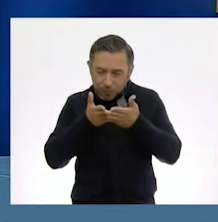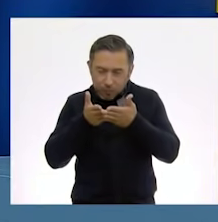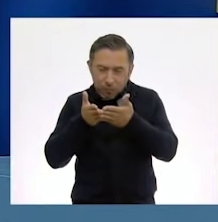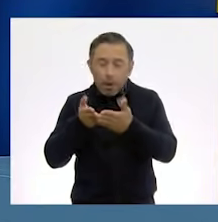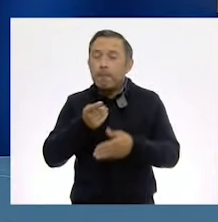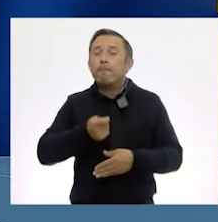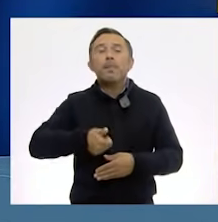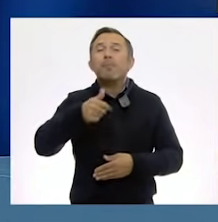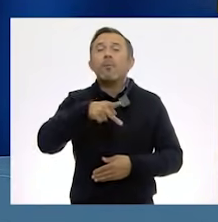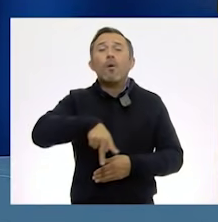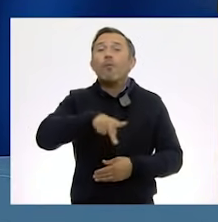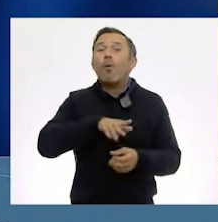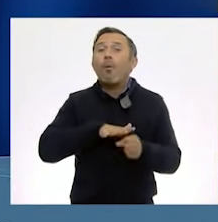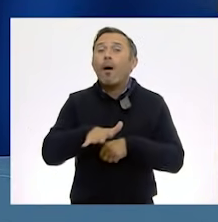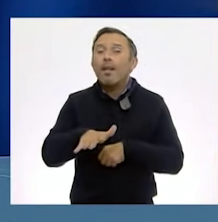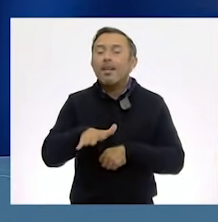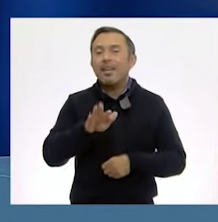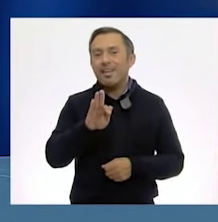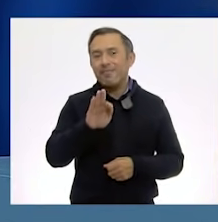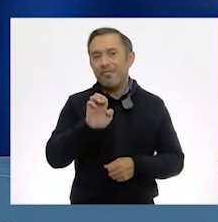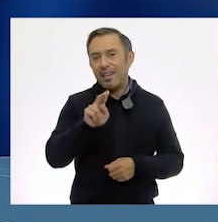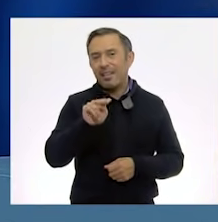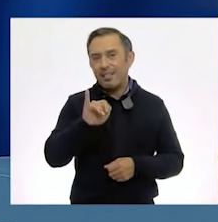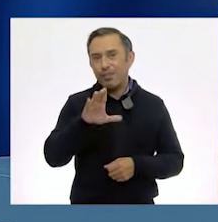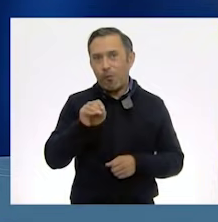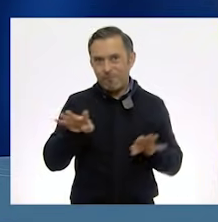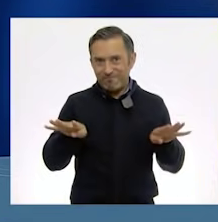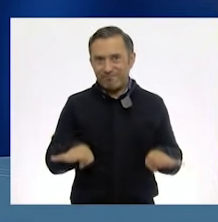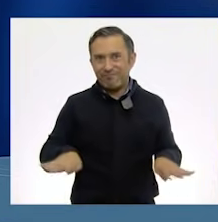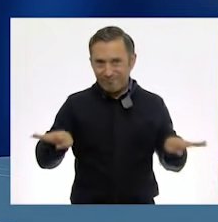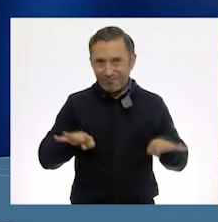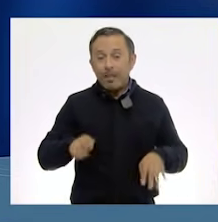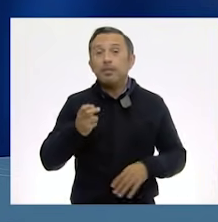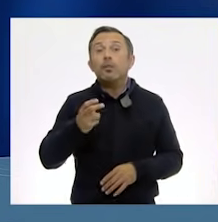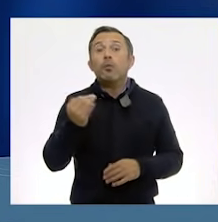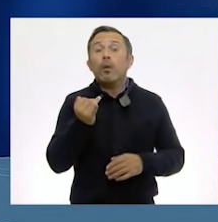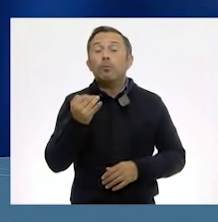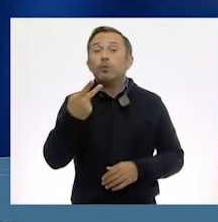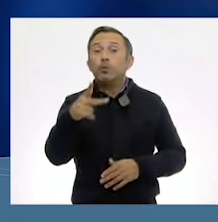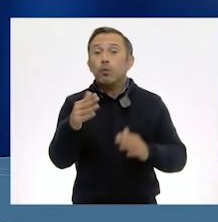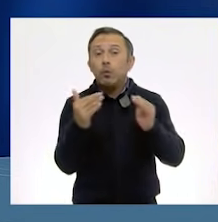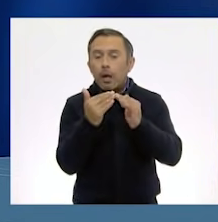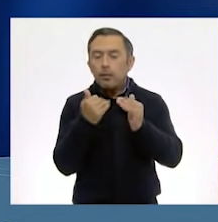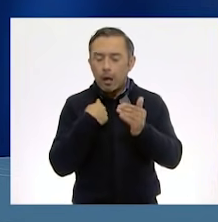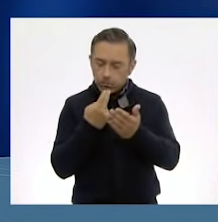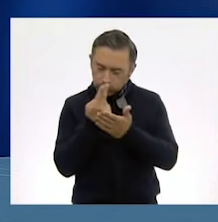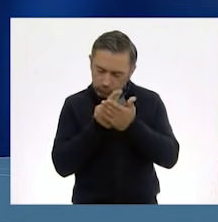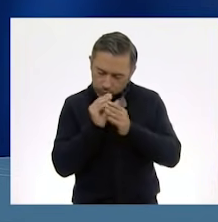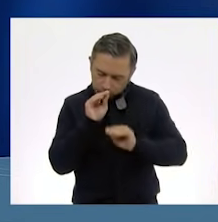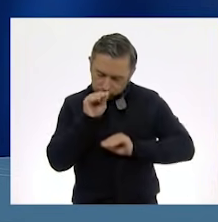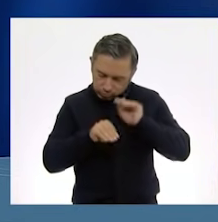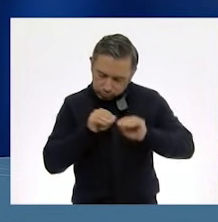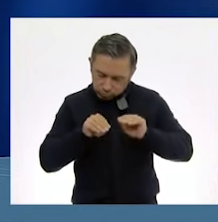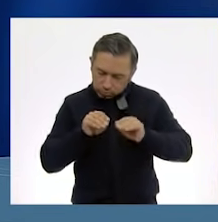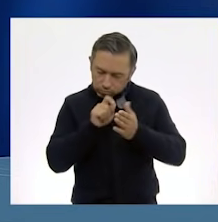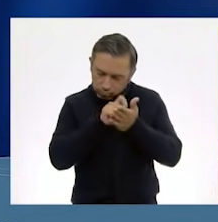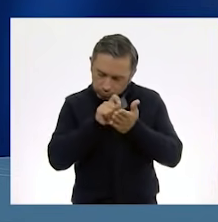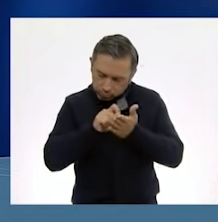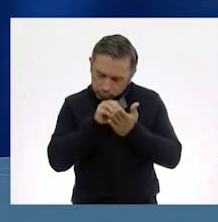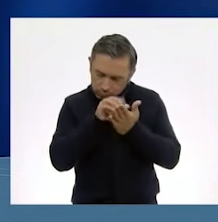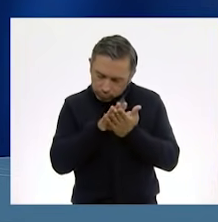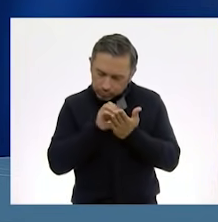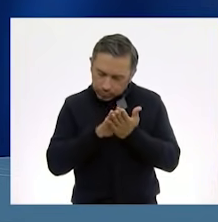bien, María. En casa, trata de ir completando tu propio esquema para que estudiar después se te sea más